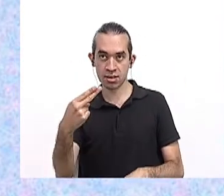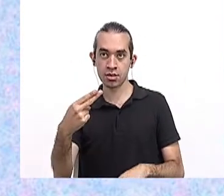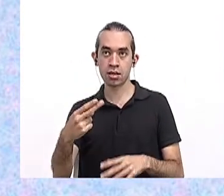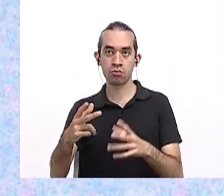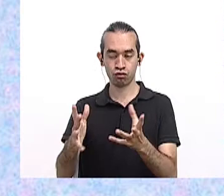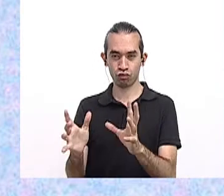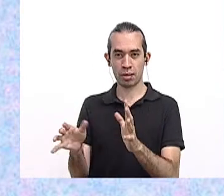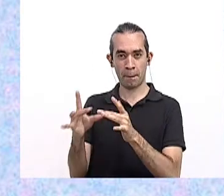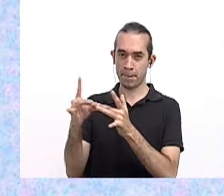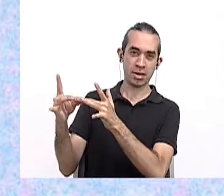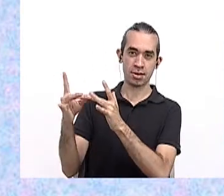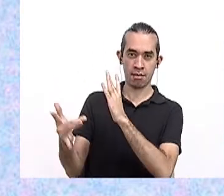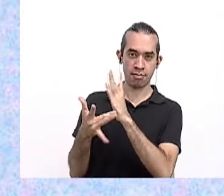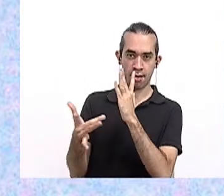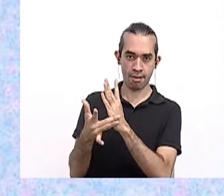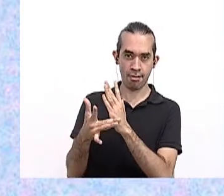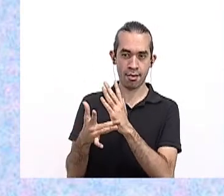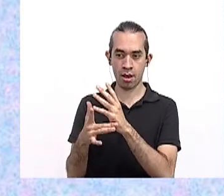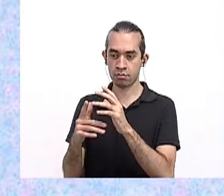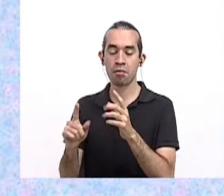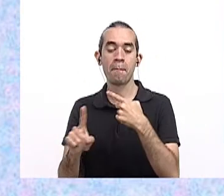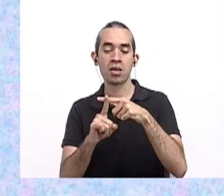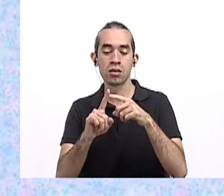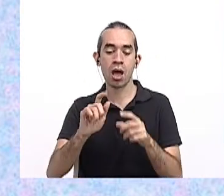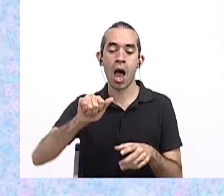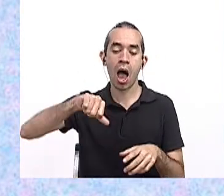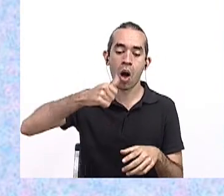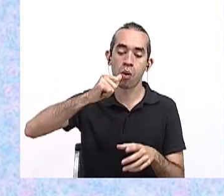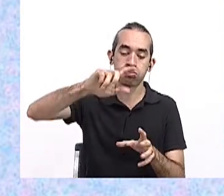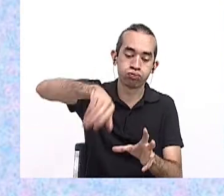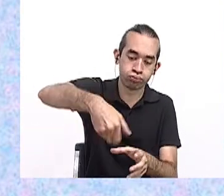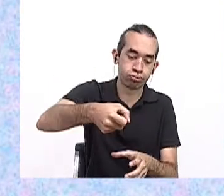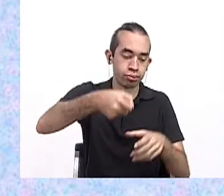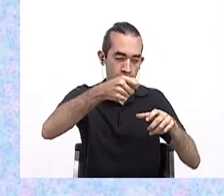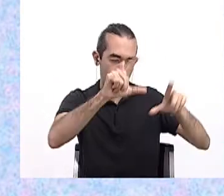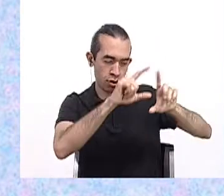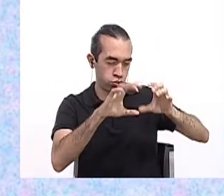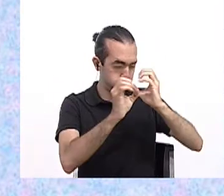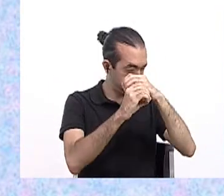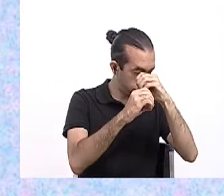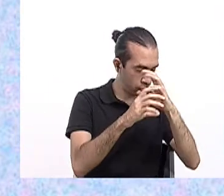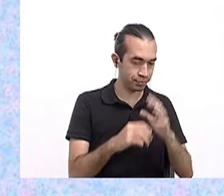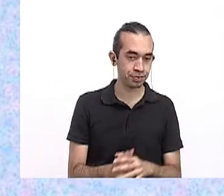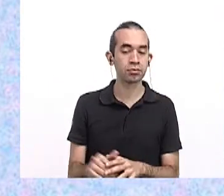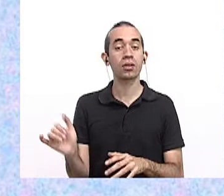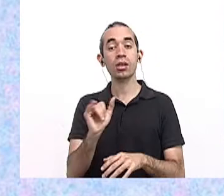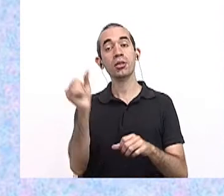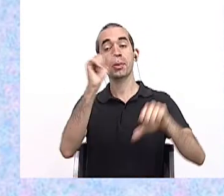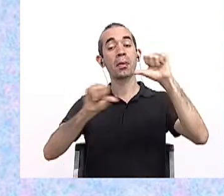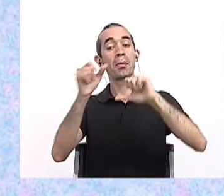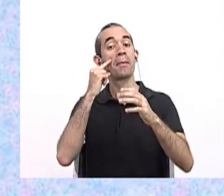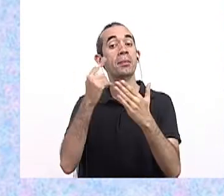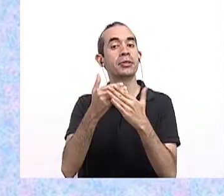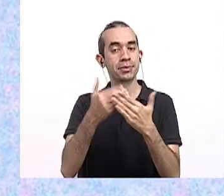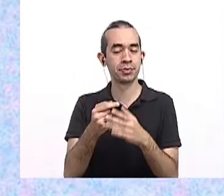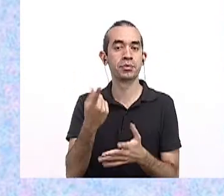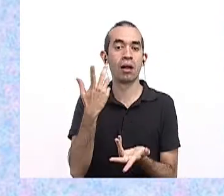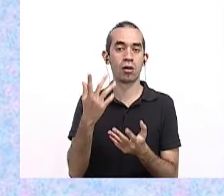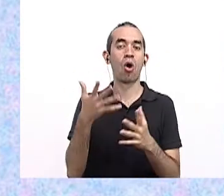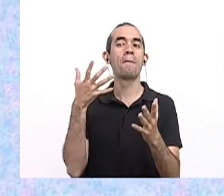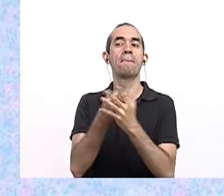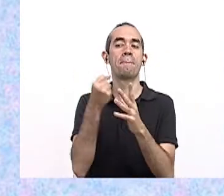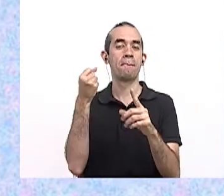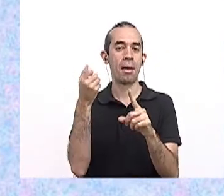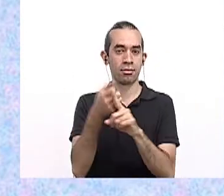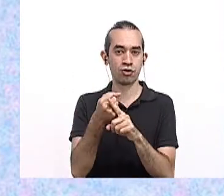campo y análisis de muestras en el laboratorio además también comenzamos a realizar experimentos para medir el impacto de la acidificación